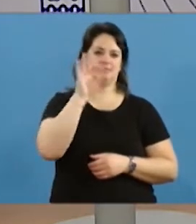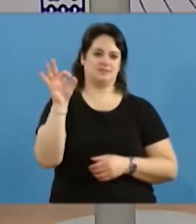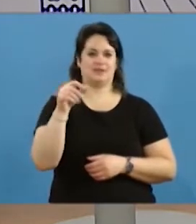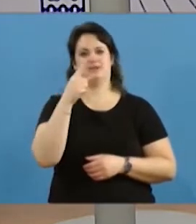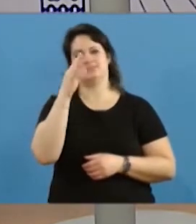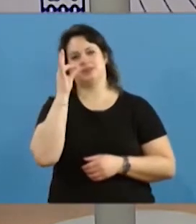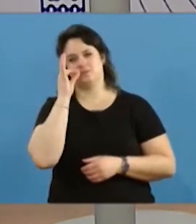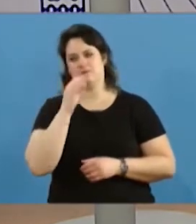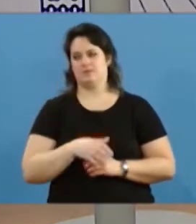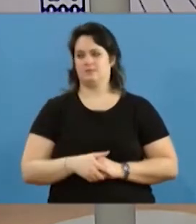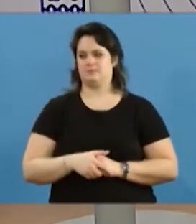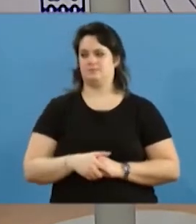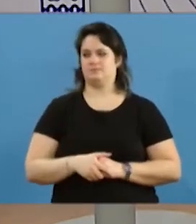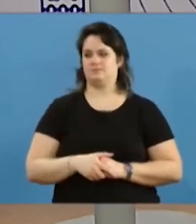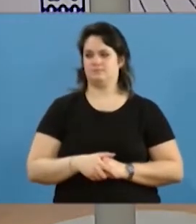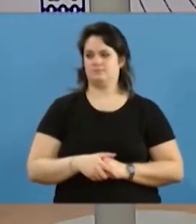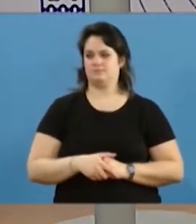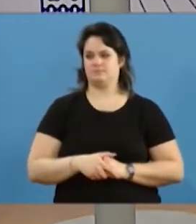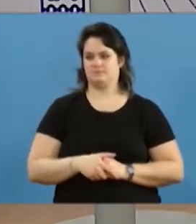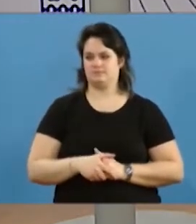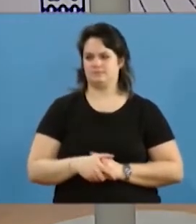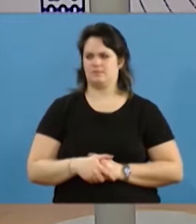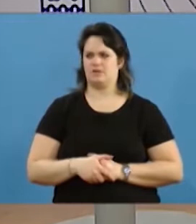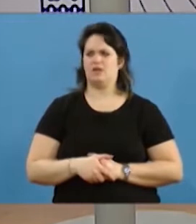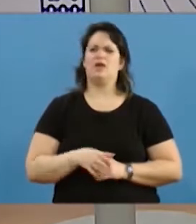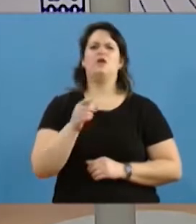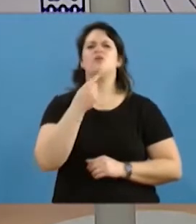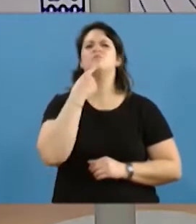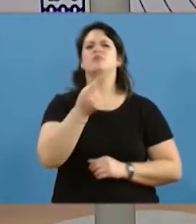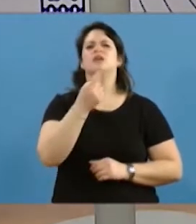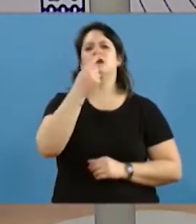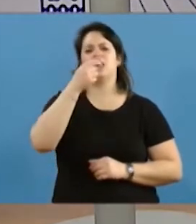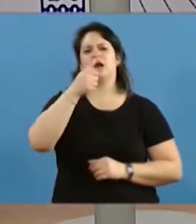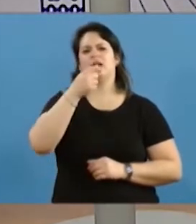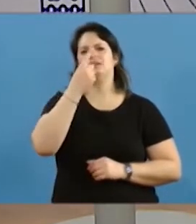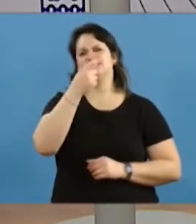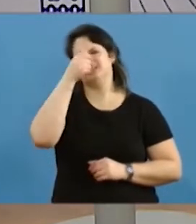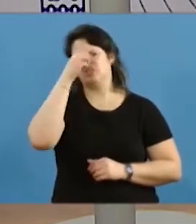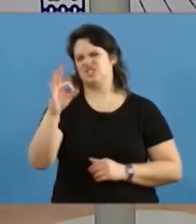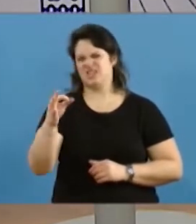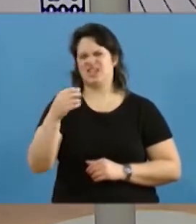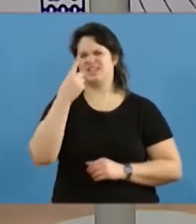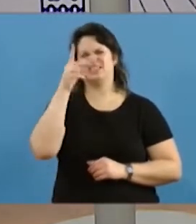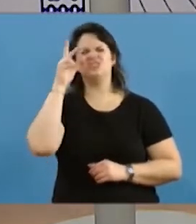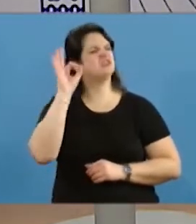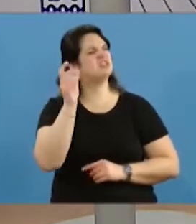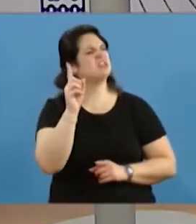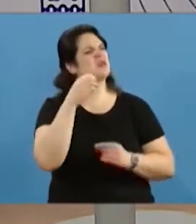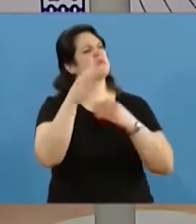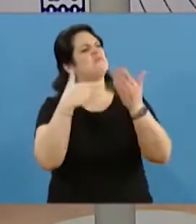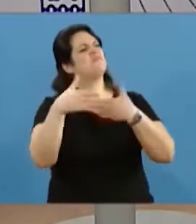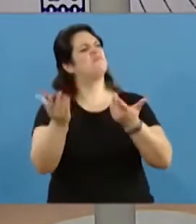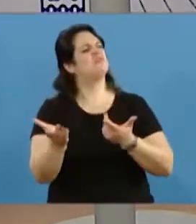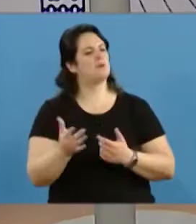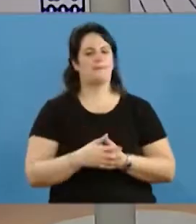120 y 140. 140. ¿Y por qué no pongo el 160, el 180 y sigo? Podría seguir